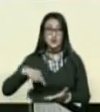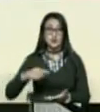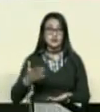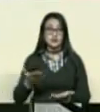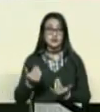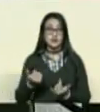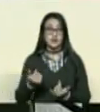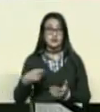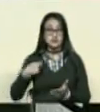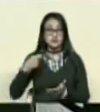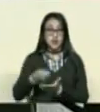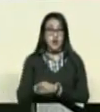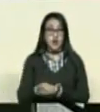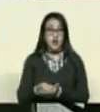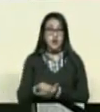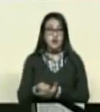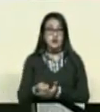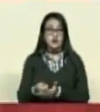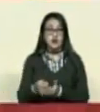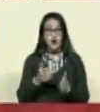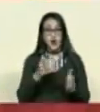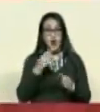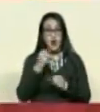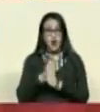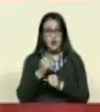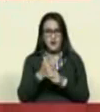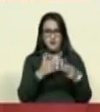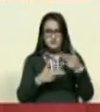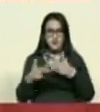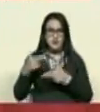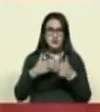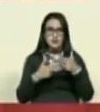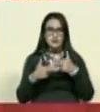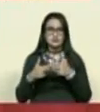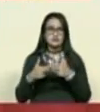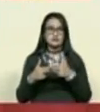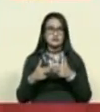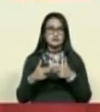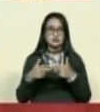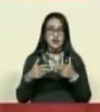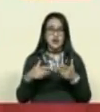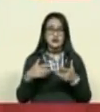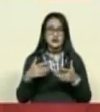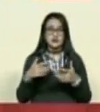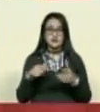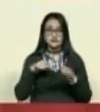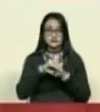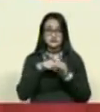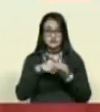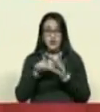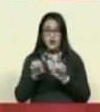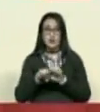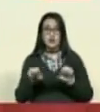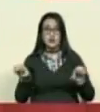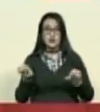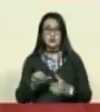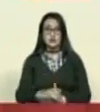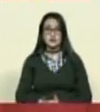Solicitud de recursos financieros para la ejecución de obras de infraestructura a fin de optimizar las instalaciones del sector